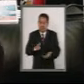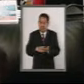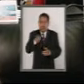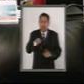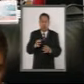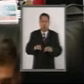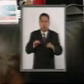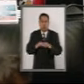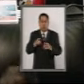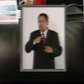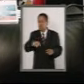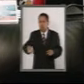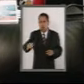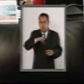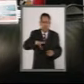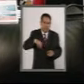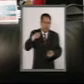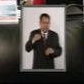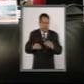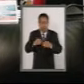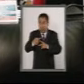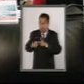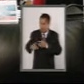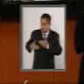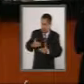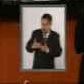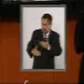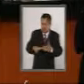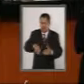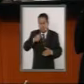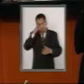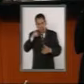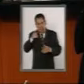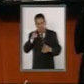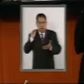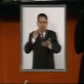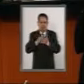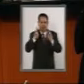hecho entre todos un esfuerzo desde que comenzó esta legislatura para